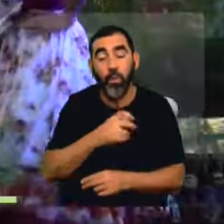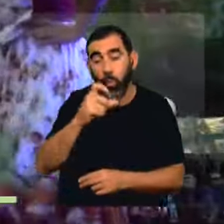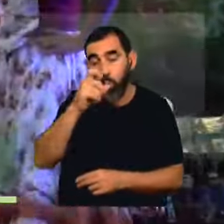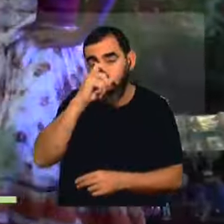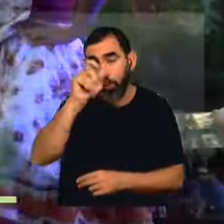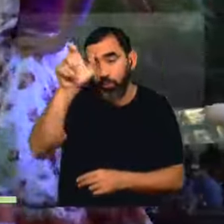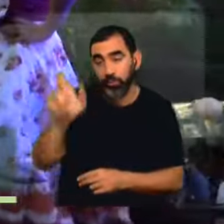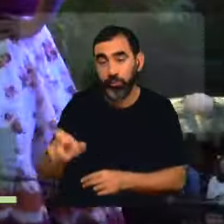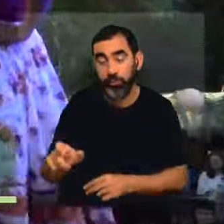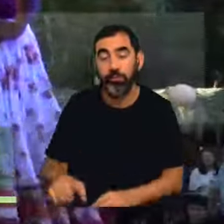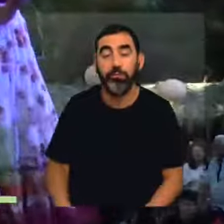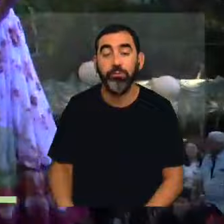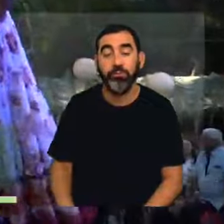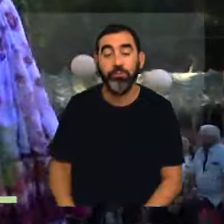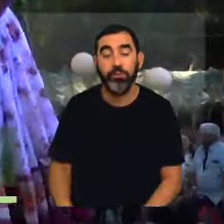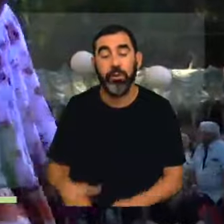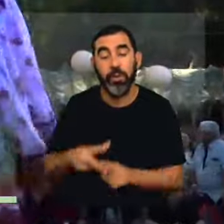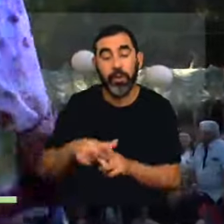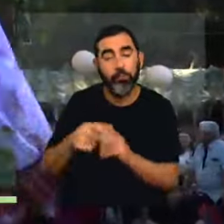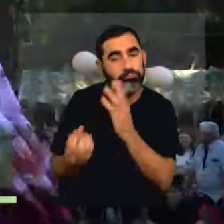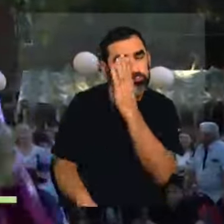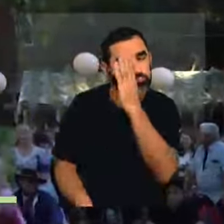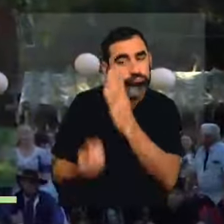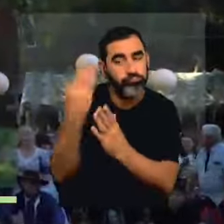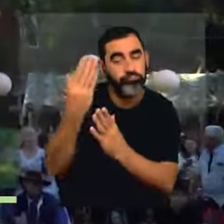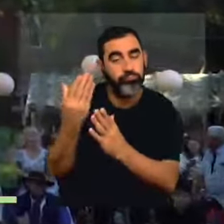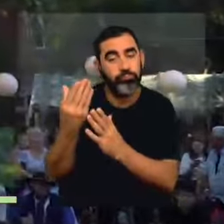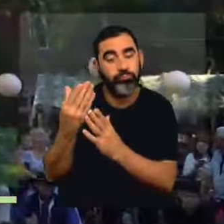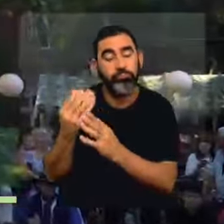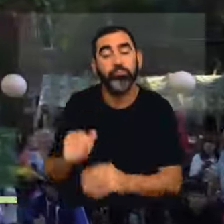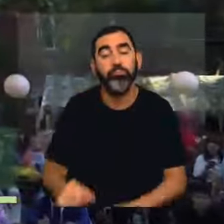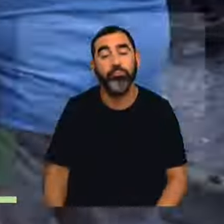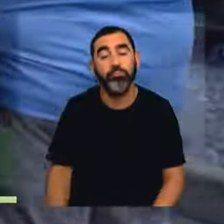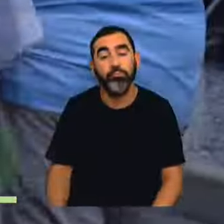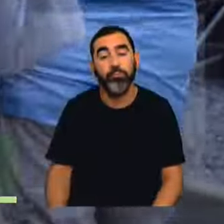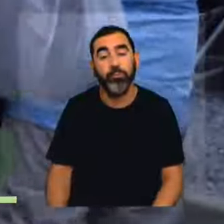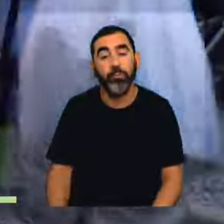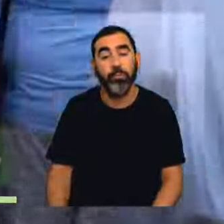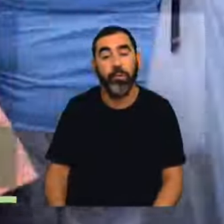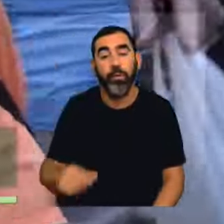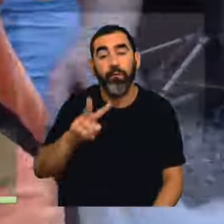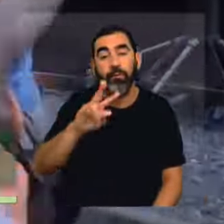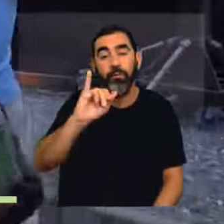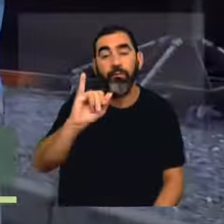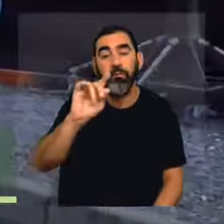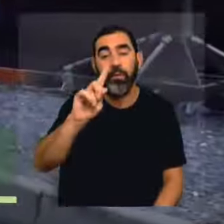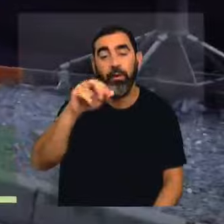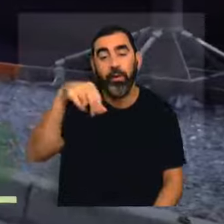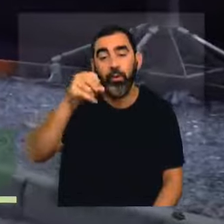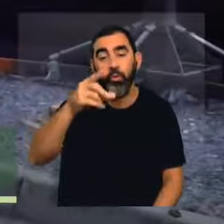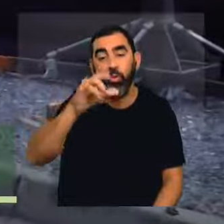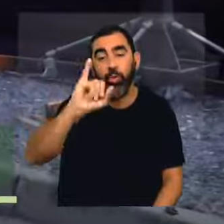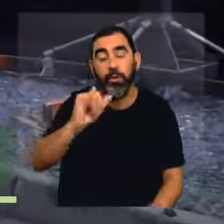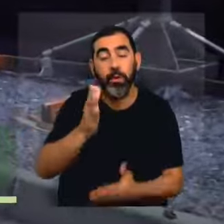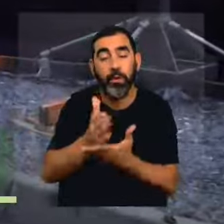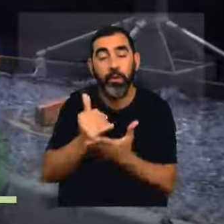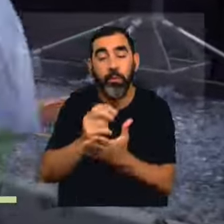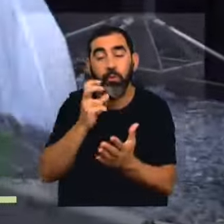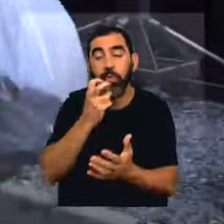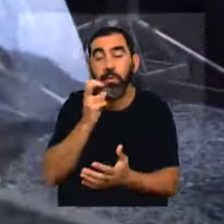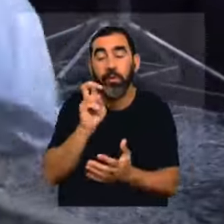Aires Argentina El jinete revelación de la 97 semana criolla es Mario violi de el departamento de